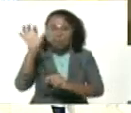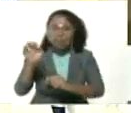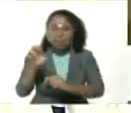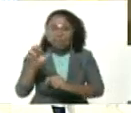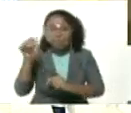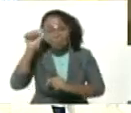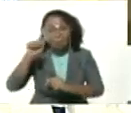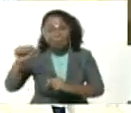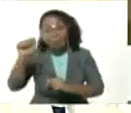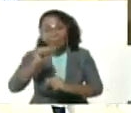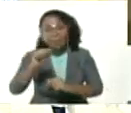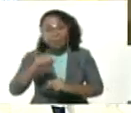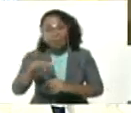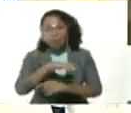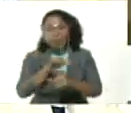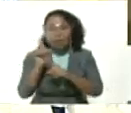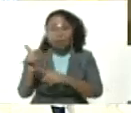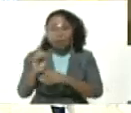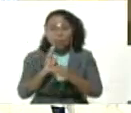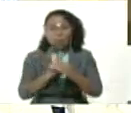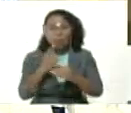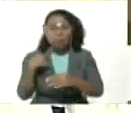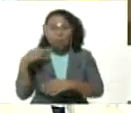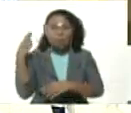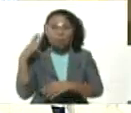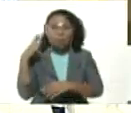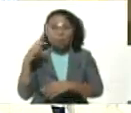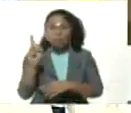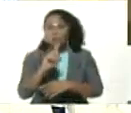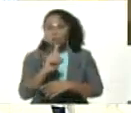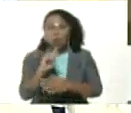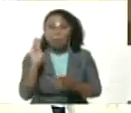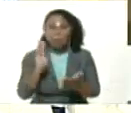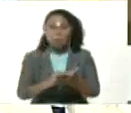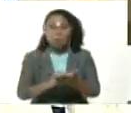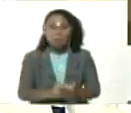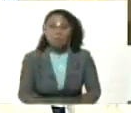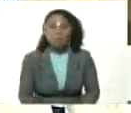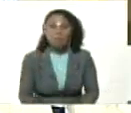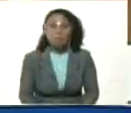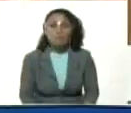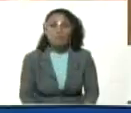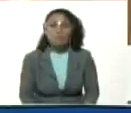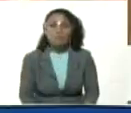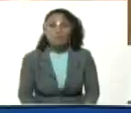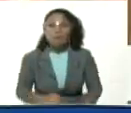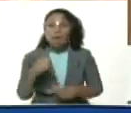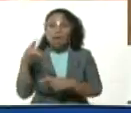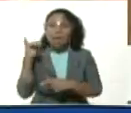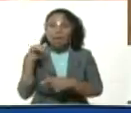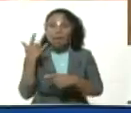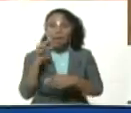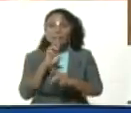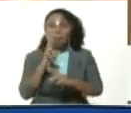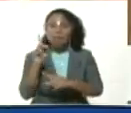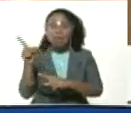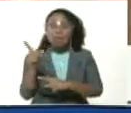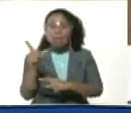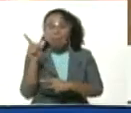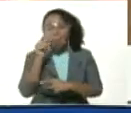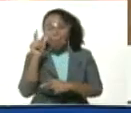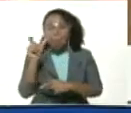Asia, donde estas restricciones de tipo religioso no están establecidas. Bueno, ahí está la respuesta a la crítica que hacía este